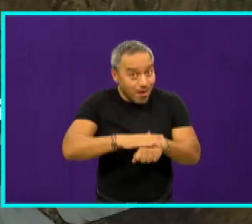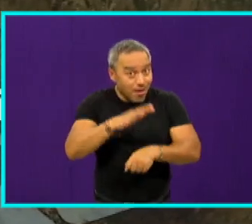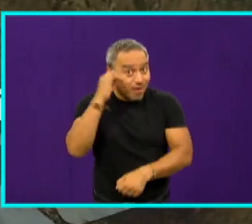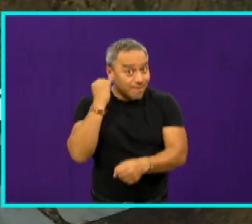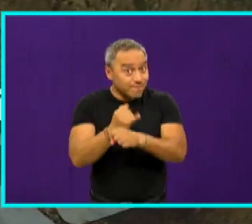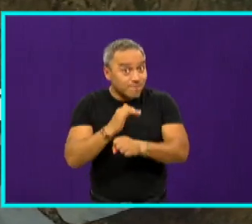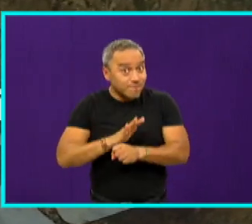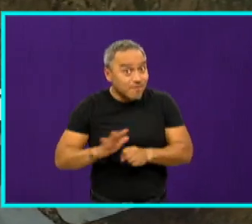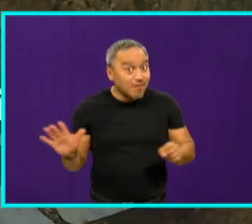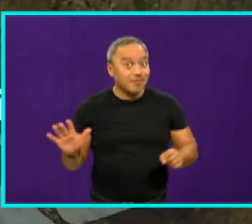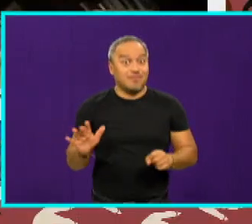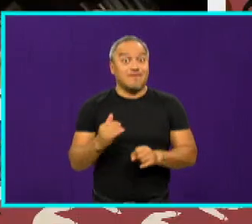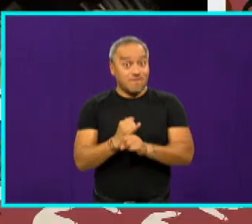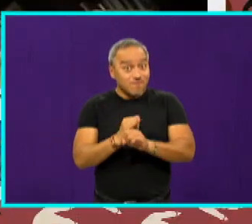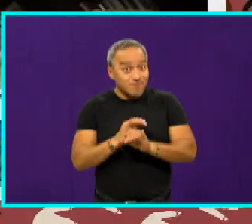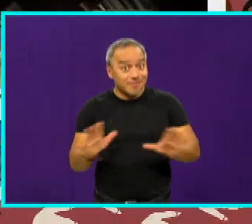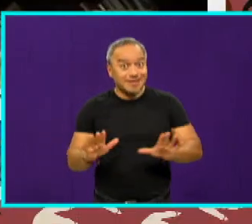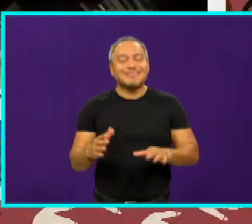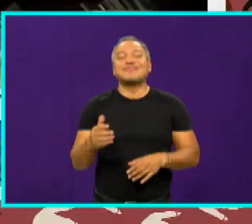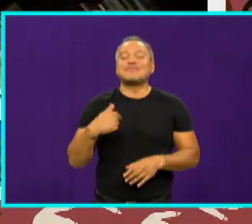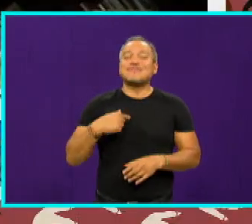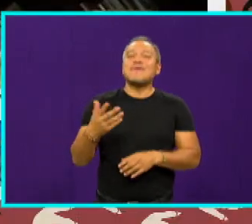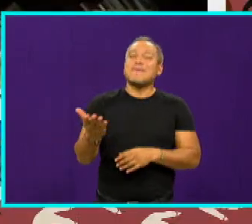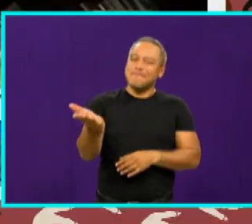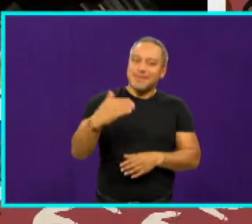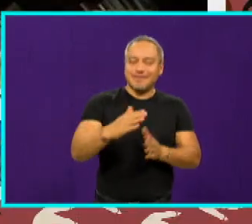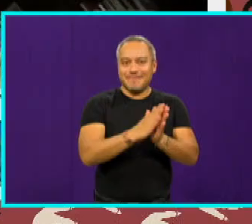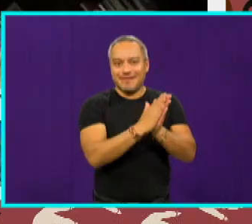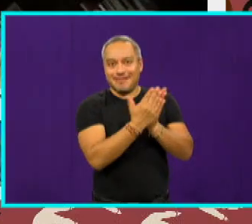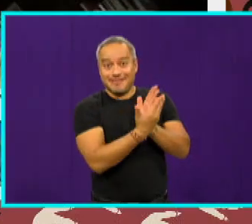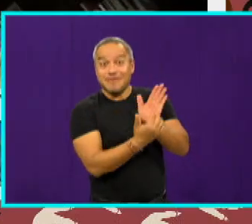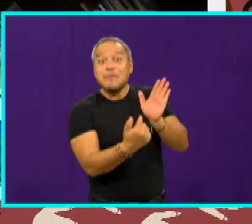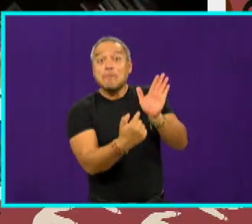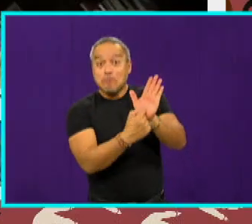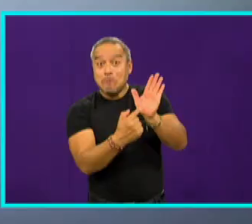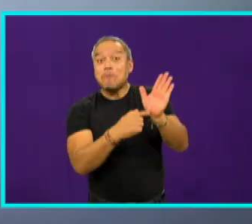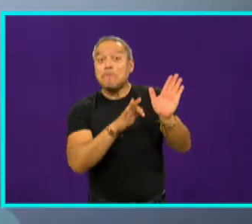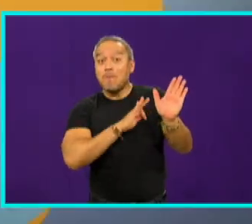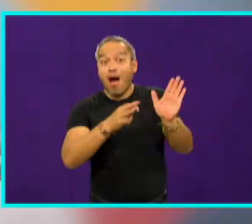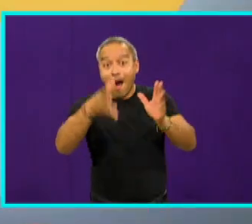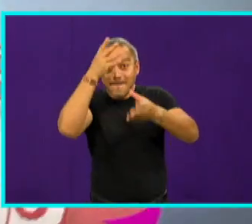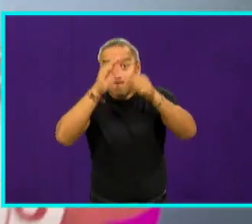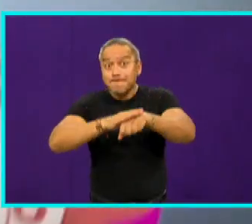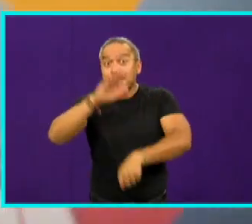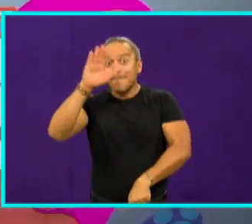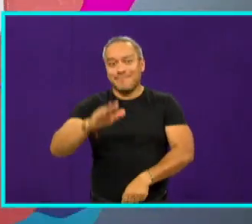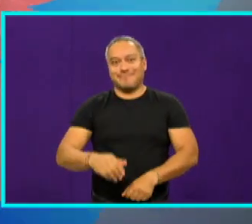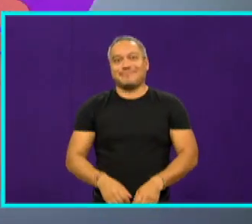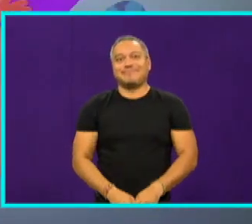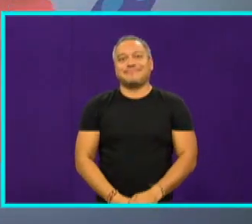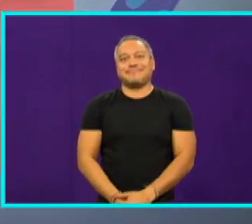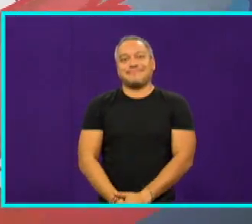información? Te invito a leer el libro completo, seguramente te será de gran utilidad.